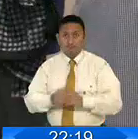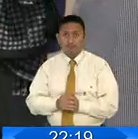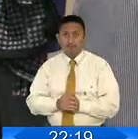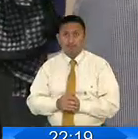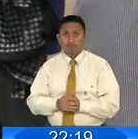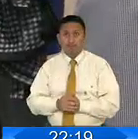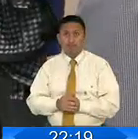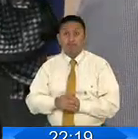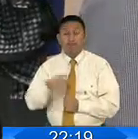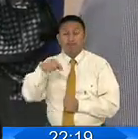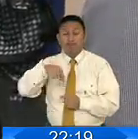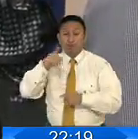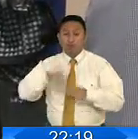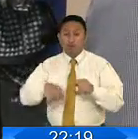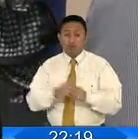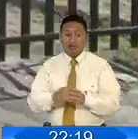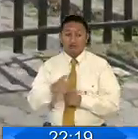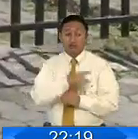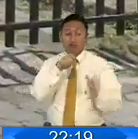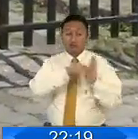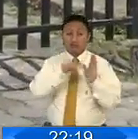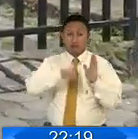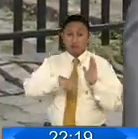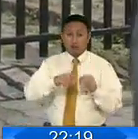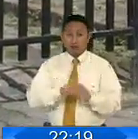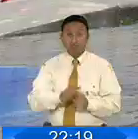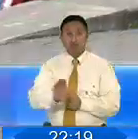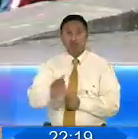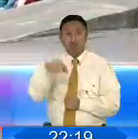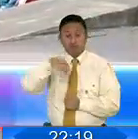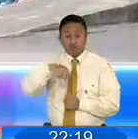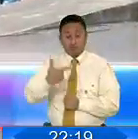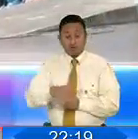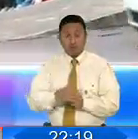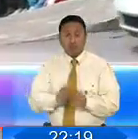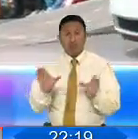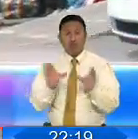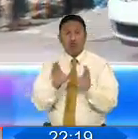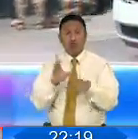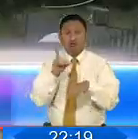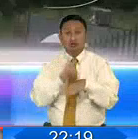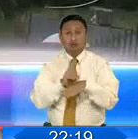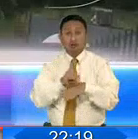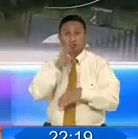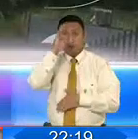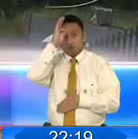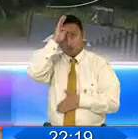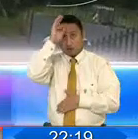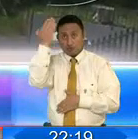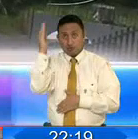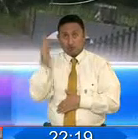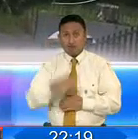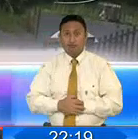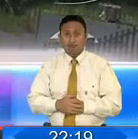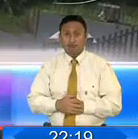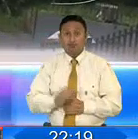aquí no sucedería, Marcelo Ron, su abogado, advierte que ya tienen en manos un certificado médico del Hospital de Eugenio Espejo por COVID-19